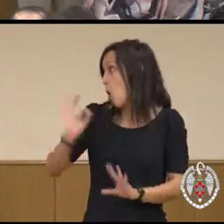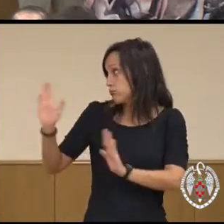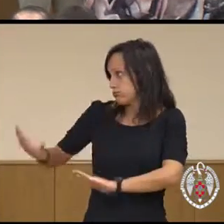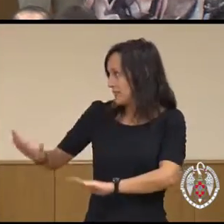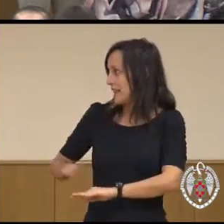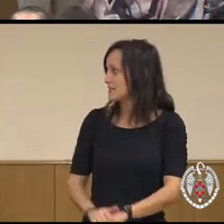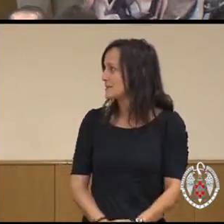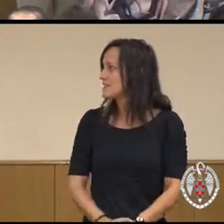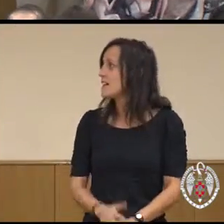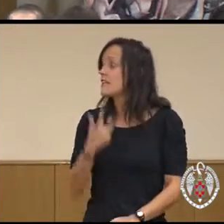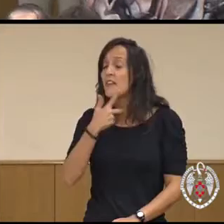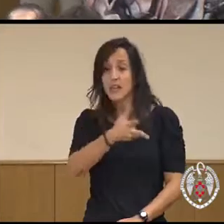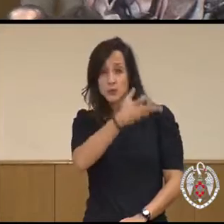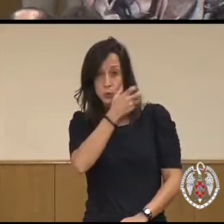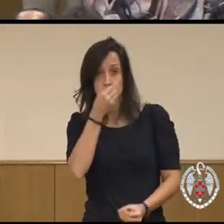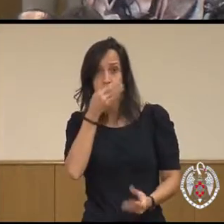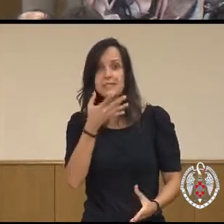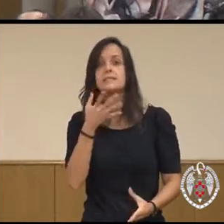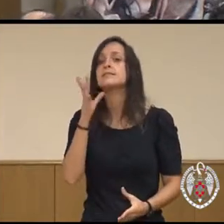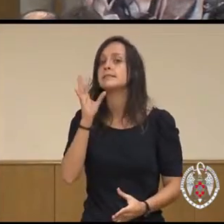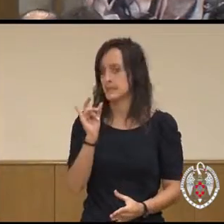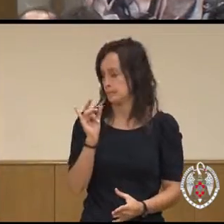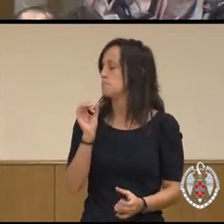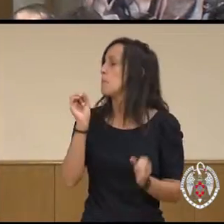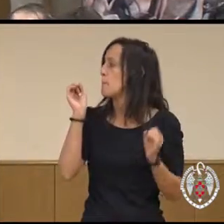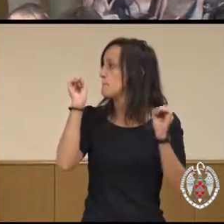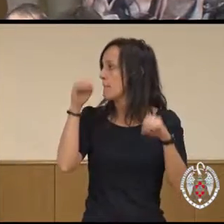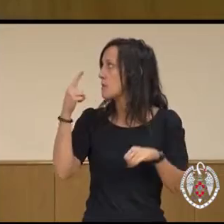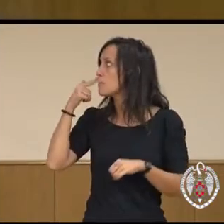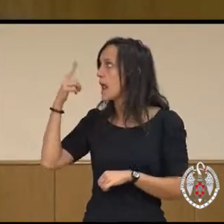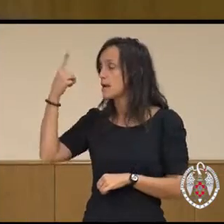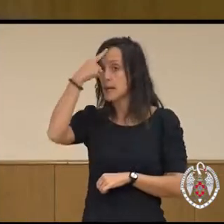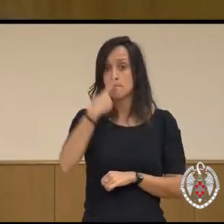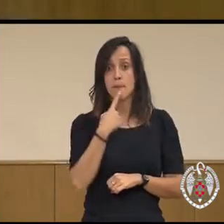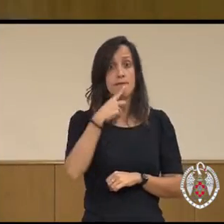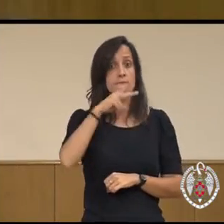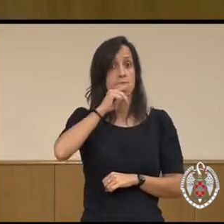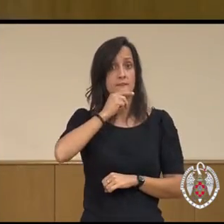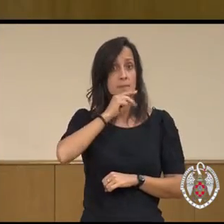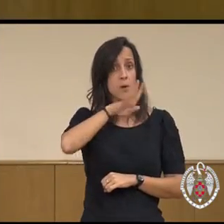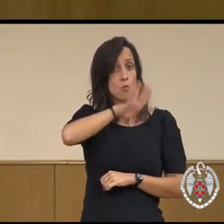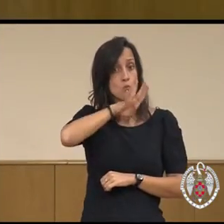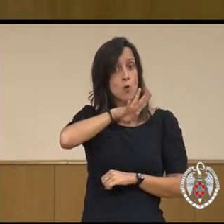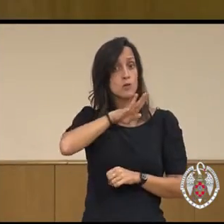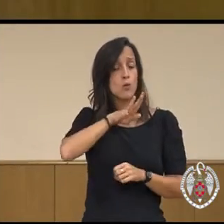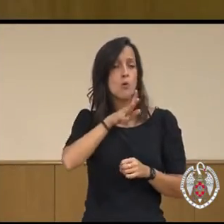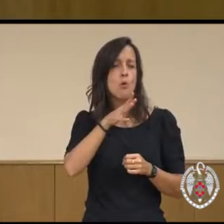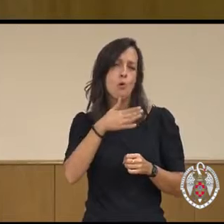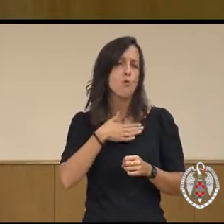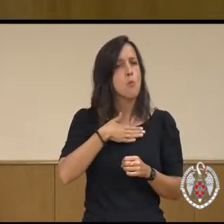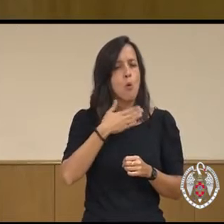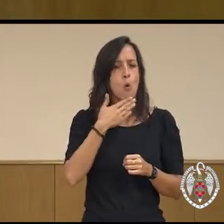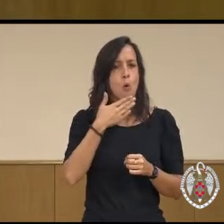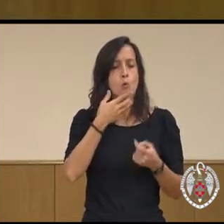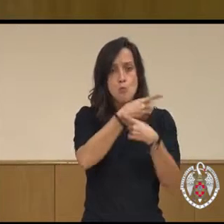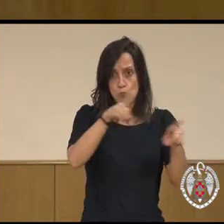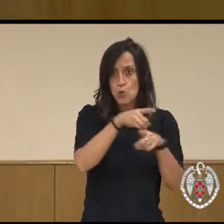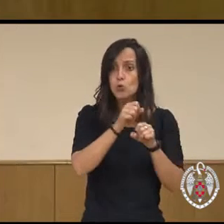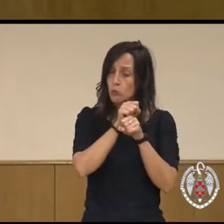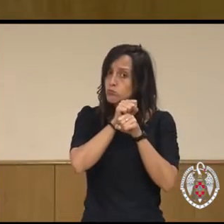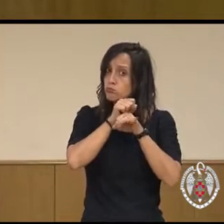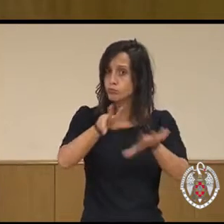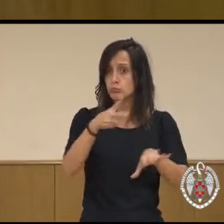Se oye esto, ¿verdad? Bien. La imagen de Felipe IV como músico fue muy difundida en los años 20 y 30,